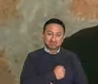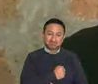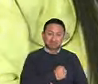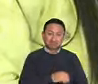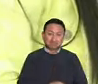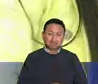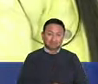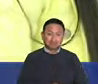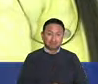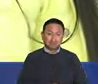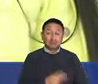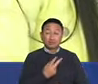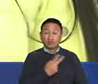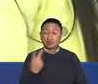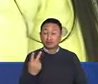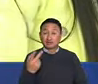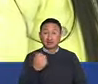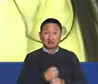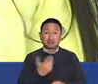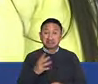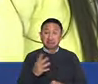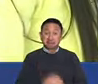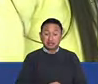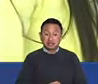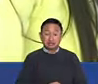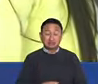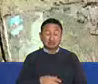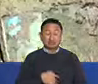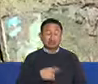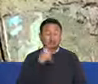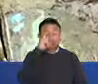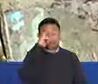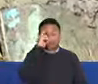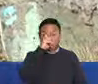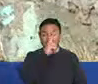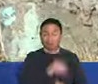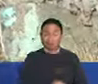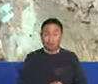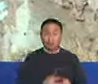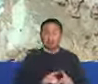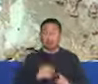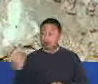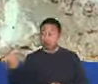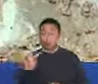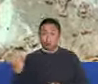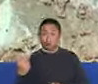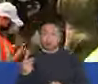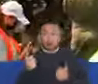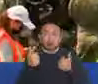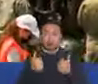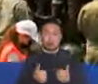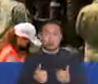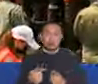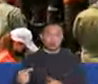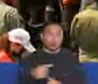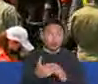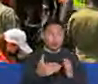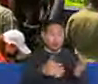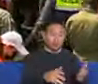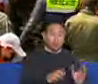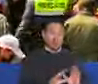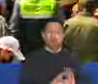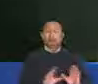recuperarse. Ambos se quedaron sin empleo. Ha sido duro, señala, pero agradece que ninguno de los suyos estuvieron entre las